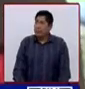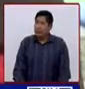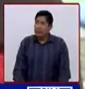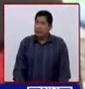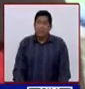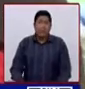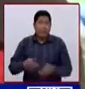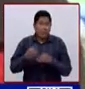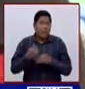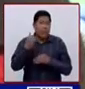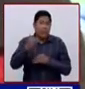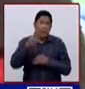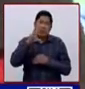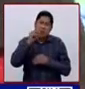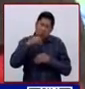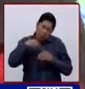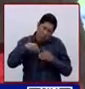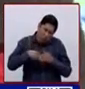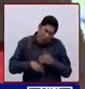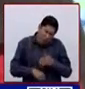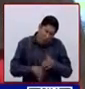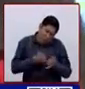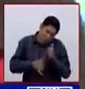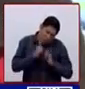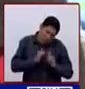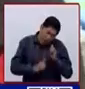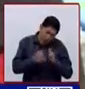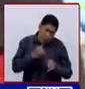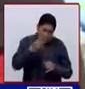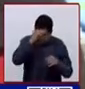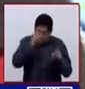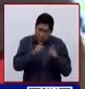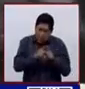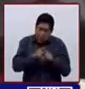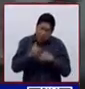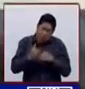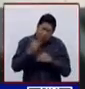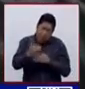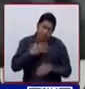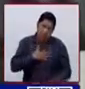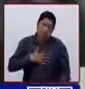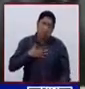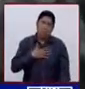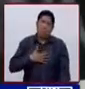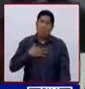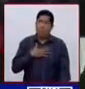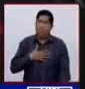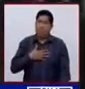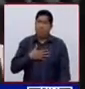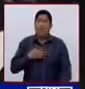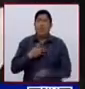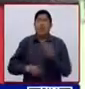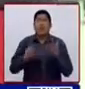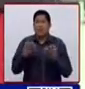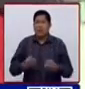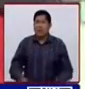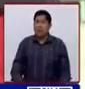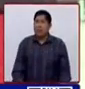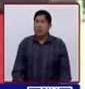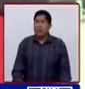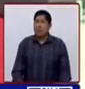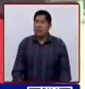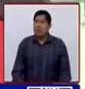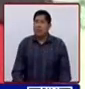Salí adelante, ya no te arruines más. Por tus hermanos salí adelante. Cuéntame, ¿qué quieres?